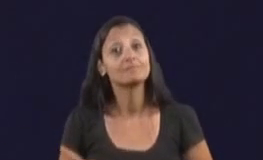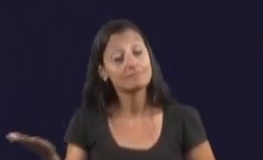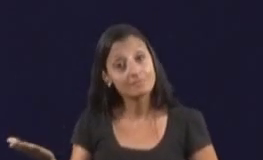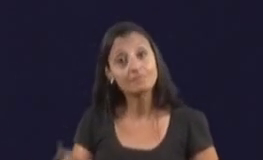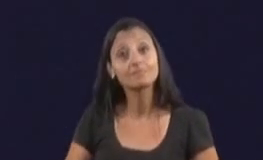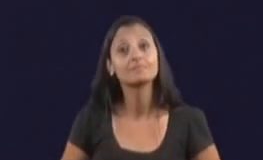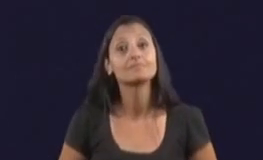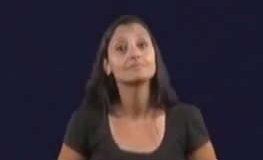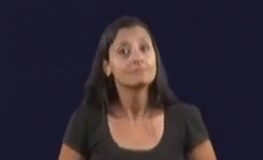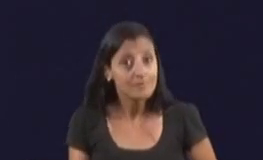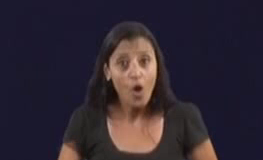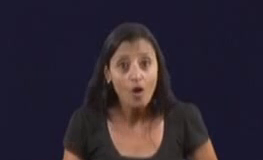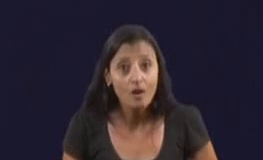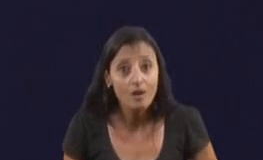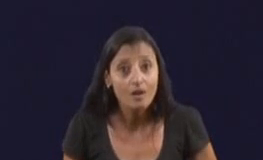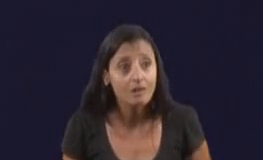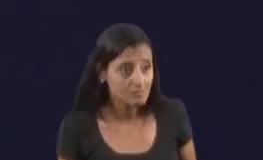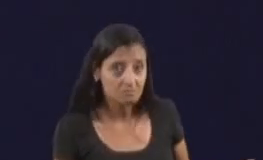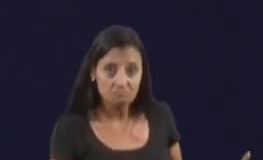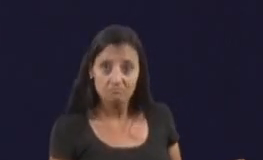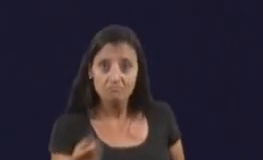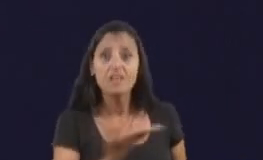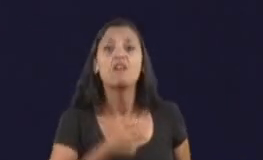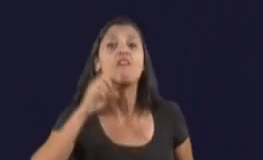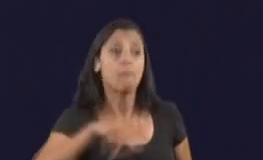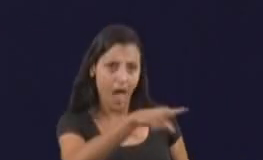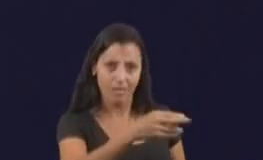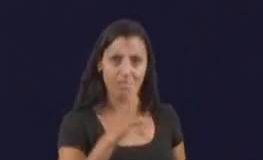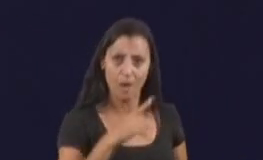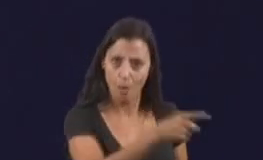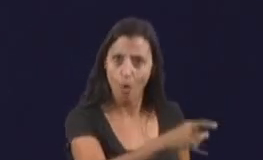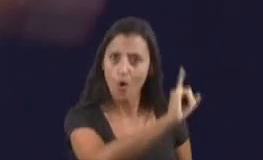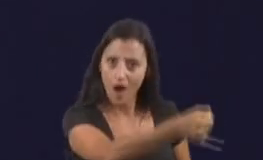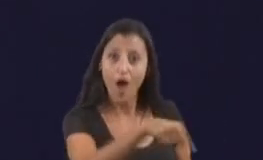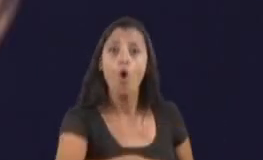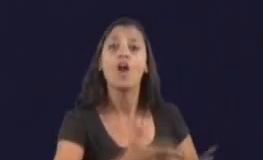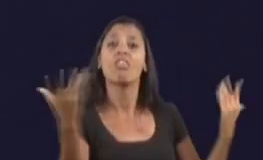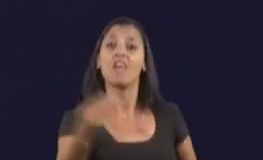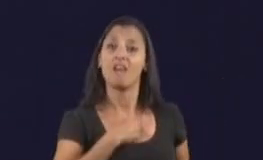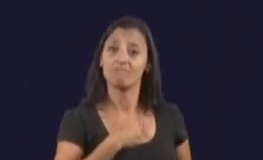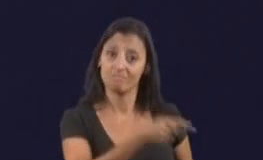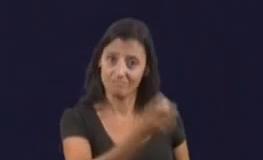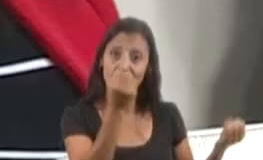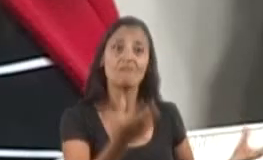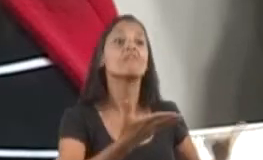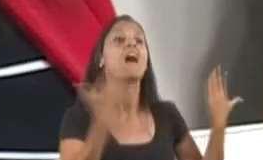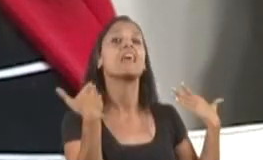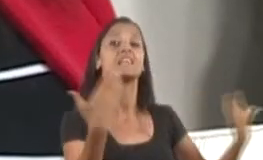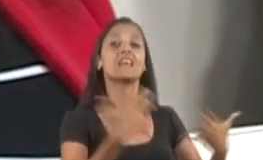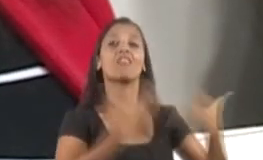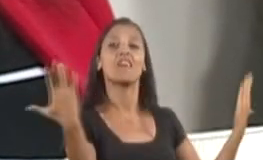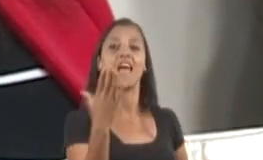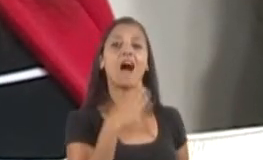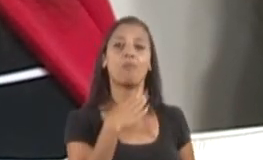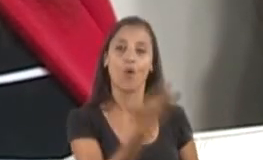mira, ¿qué no? No, está bueno, Fabián creo que es de Boca también. Sí, somos feliz varios, día. somos varios. Bueno, feliz día.